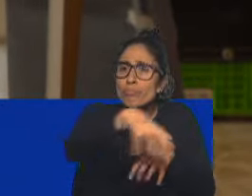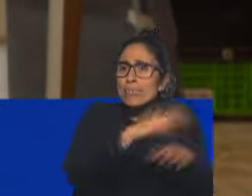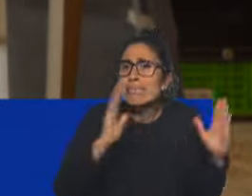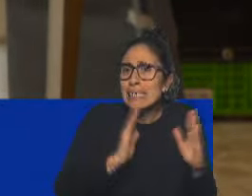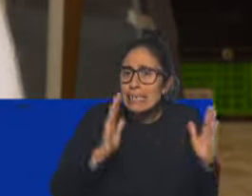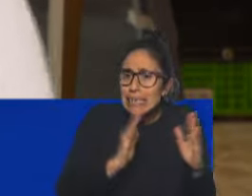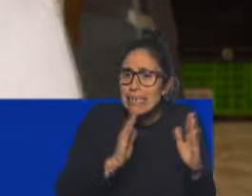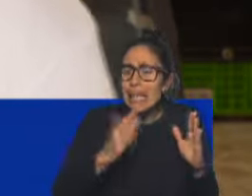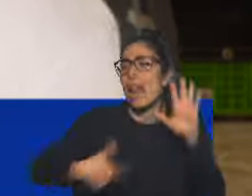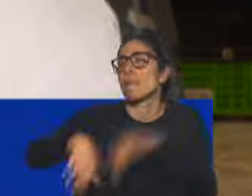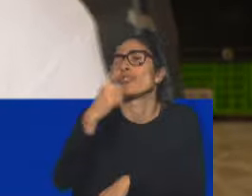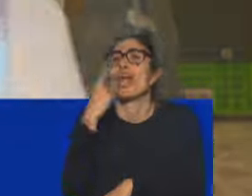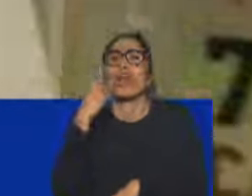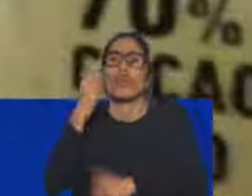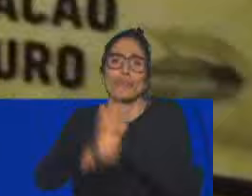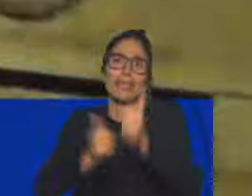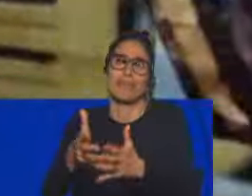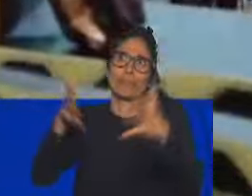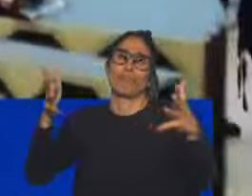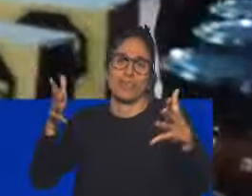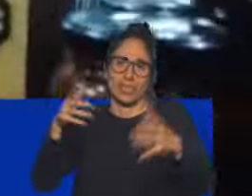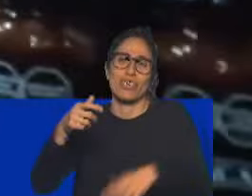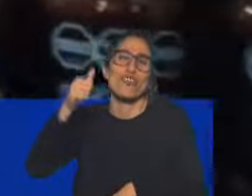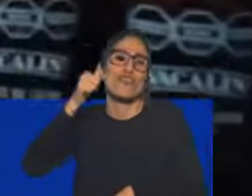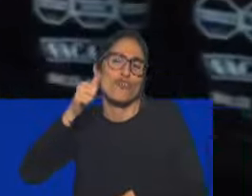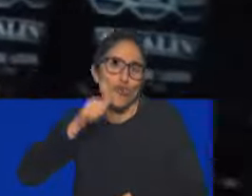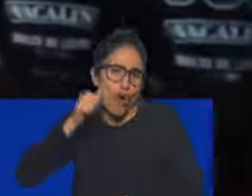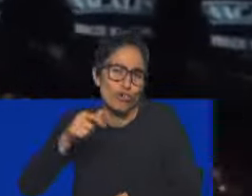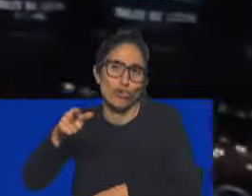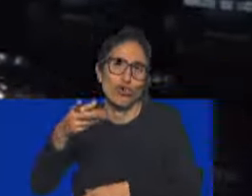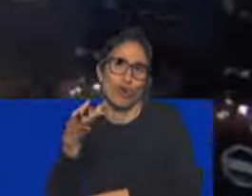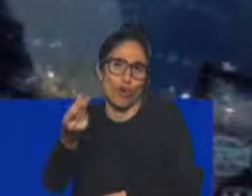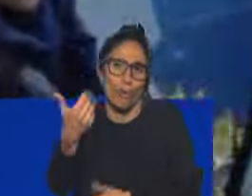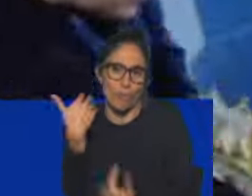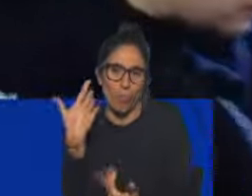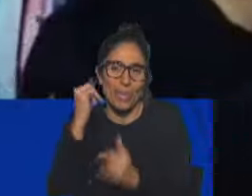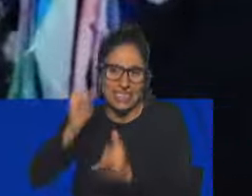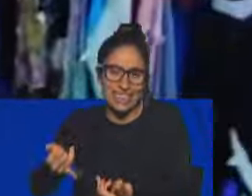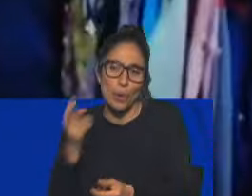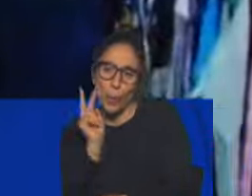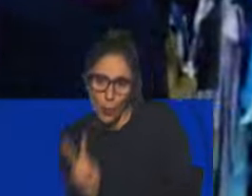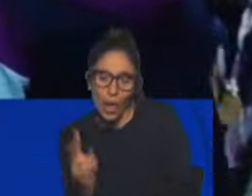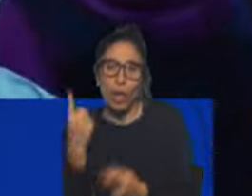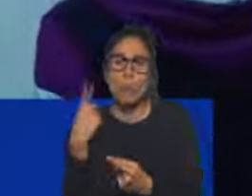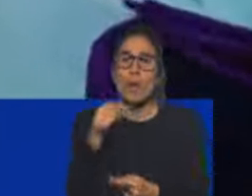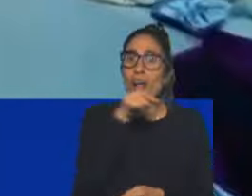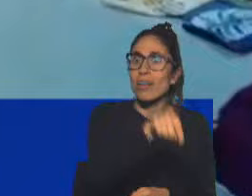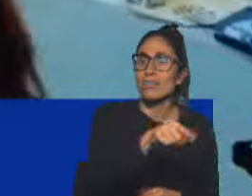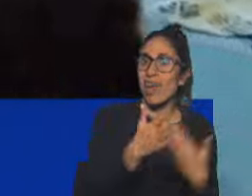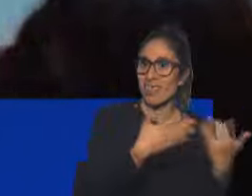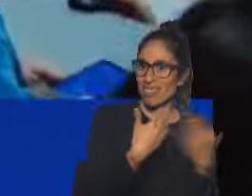es el industrial o lo que puede encontrar en un kiosco, pero eso ha apuntado más a lo artesanal, a lo hecho a mano y a pulmón